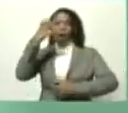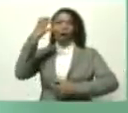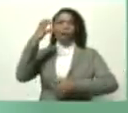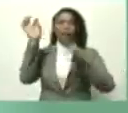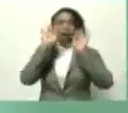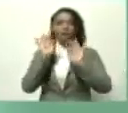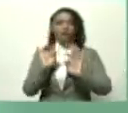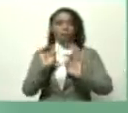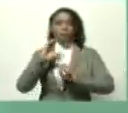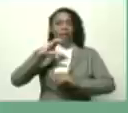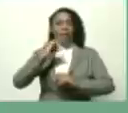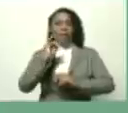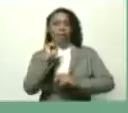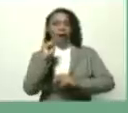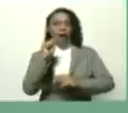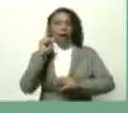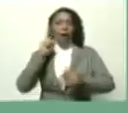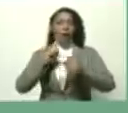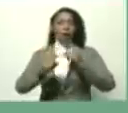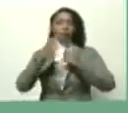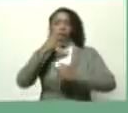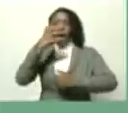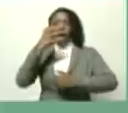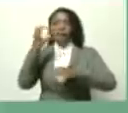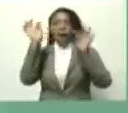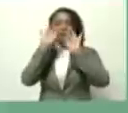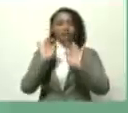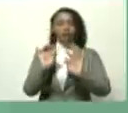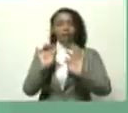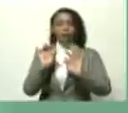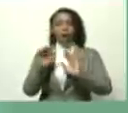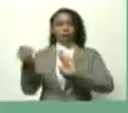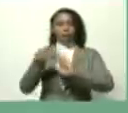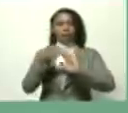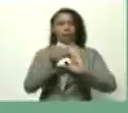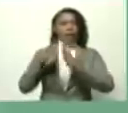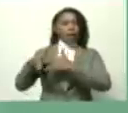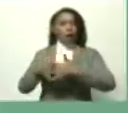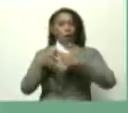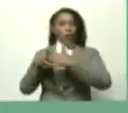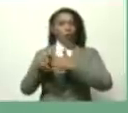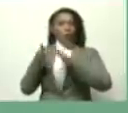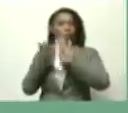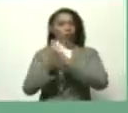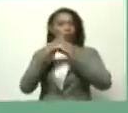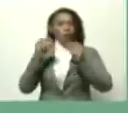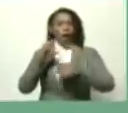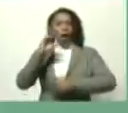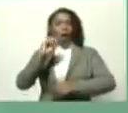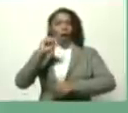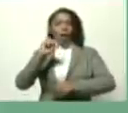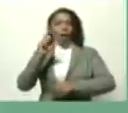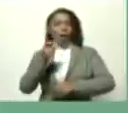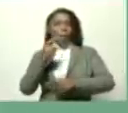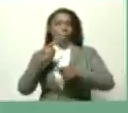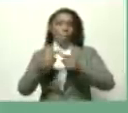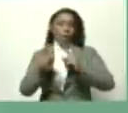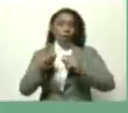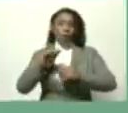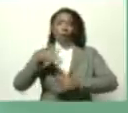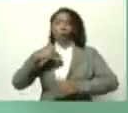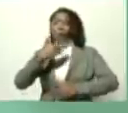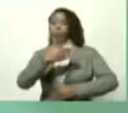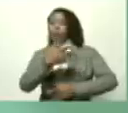moda de la CIA y el último grito de las acciones agresivas de Estados Unidos de Norteamérica. No digo que todas las ONG así lo sean, pero cuando